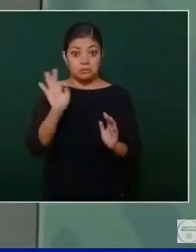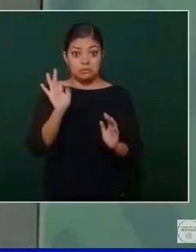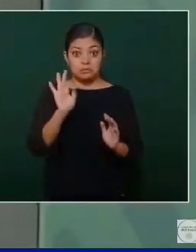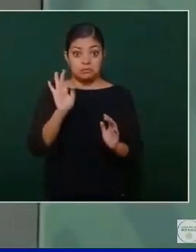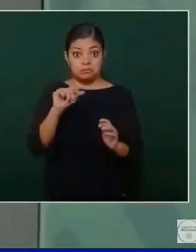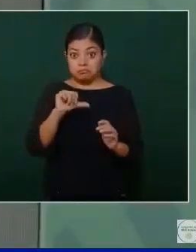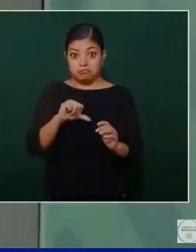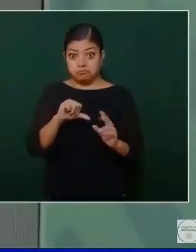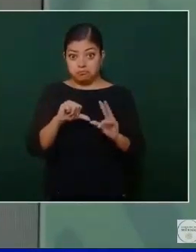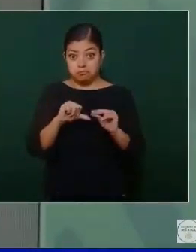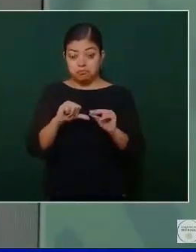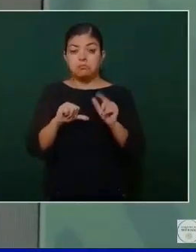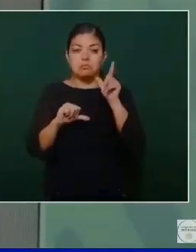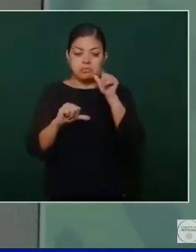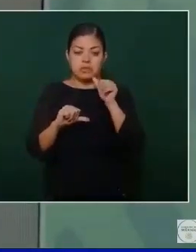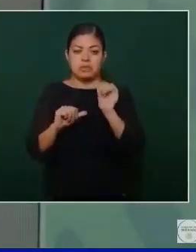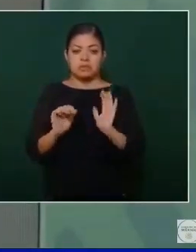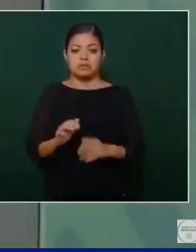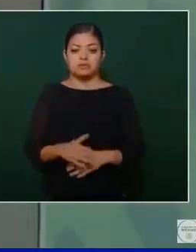mañana.